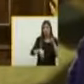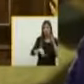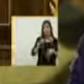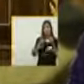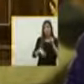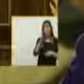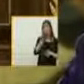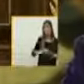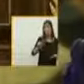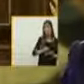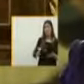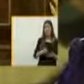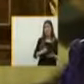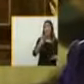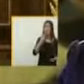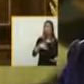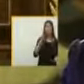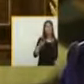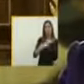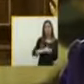Carmena, din,